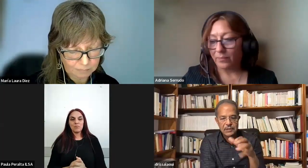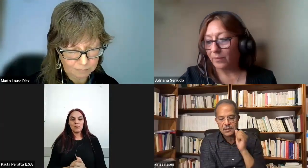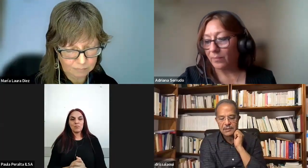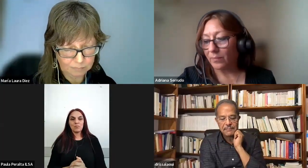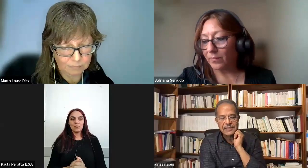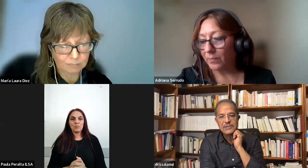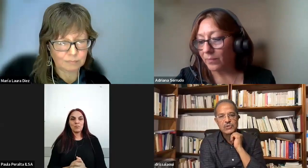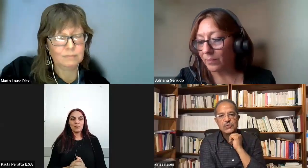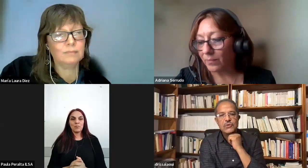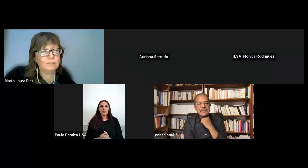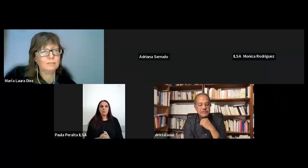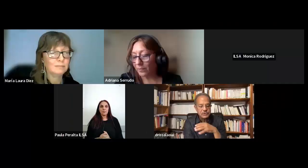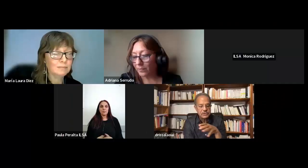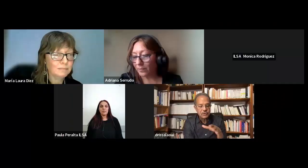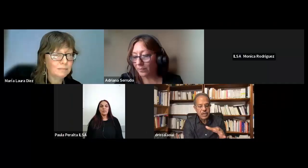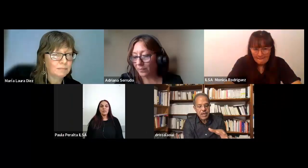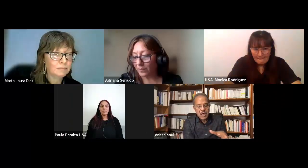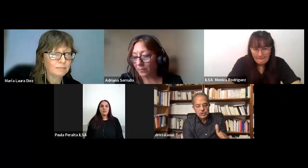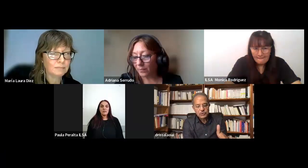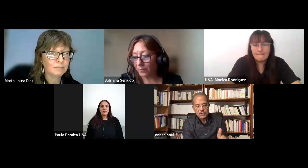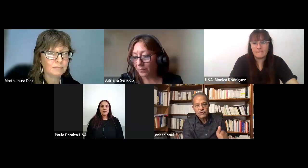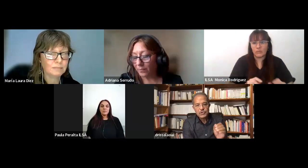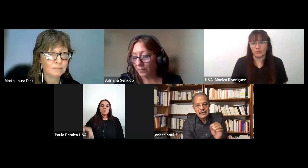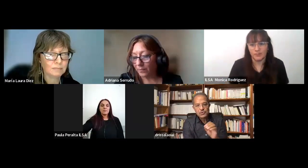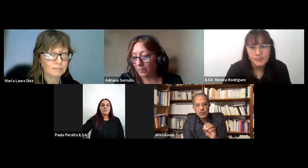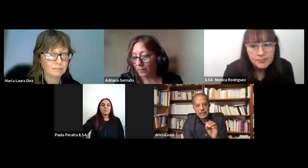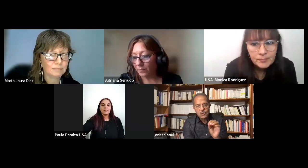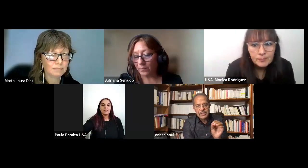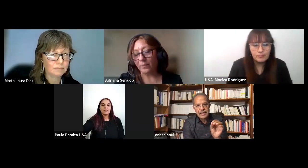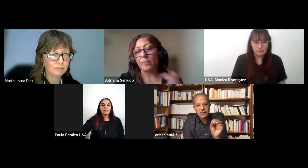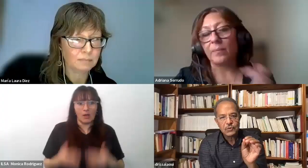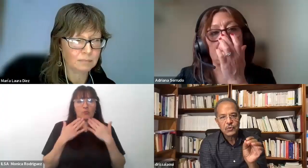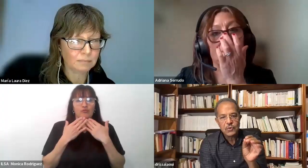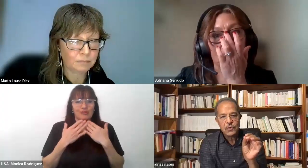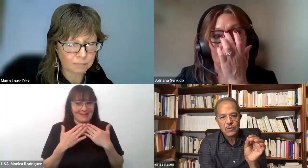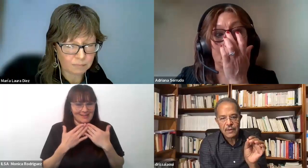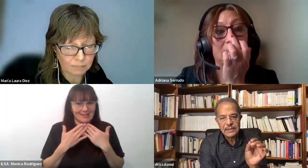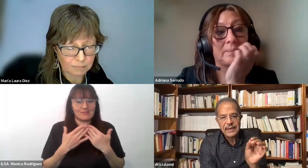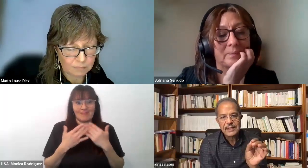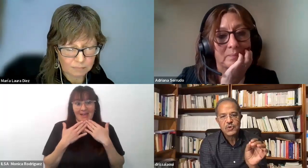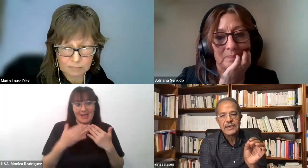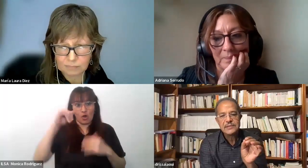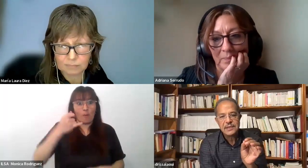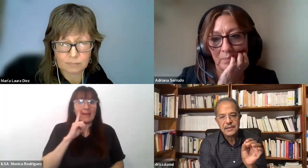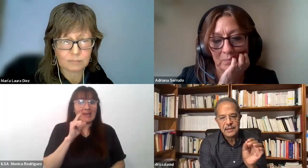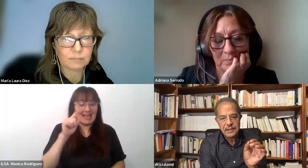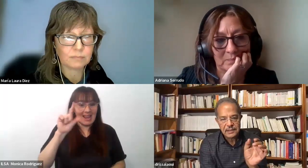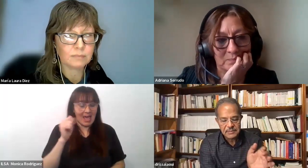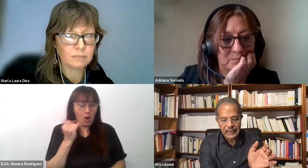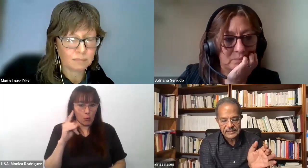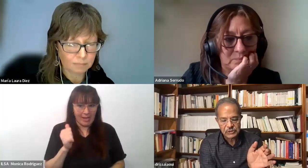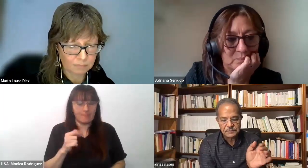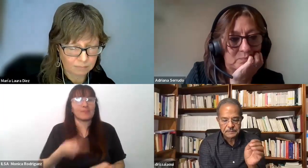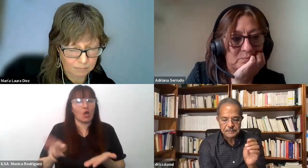agradezco a María Laura por la pertinencia de su intervención quisiera volver sobre el lazo